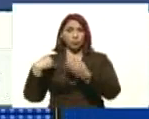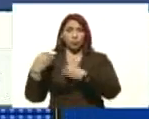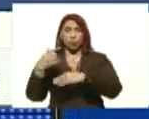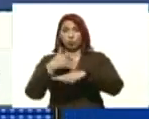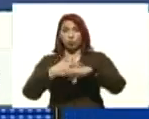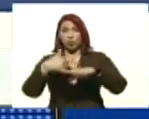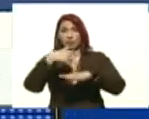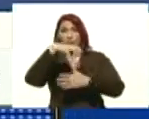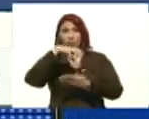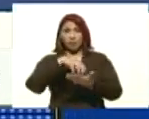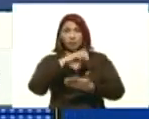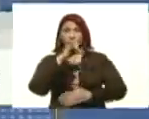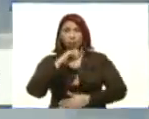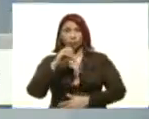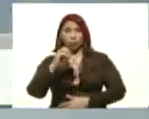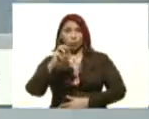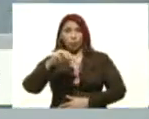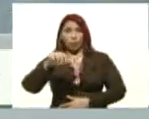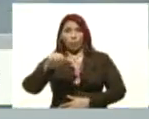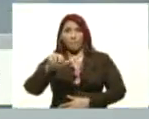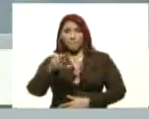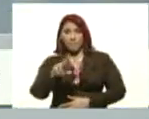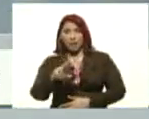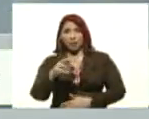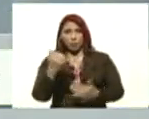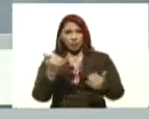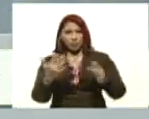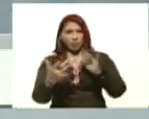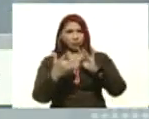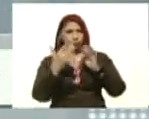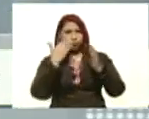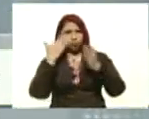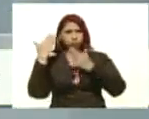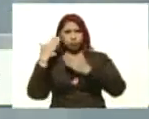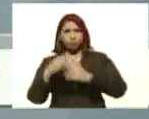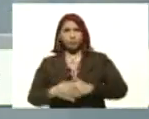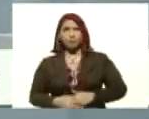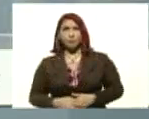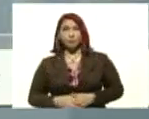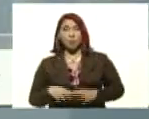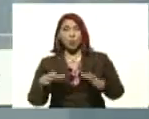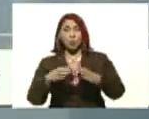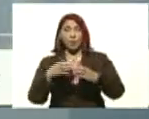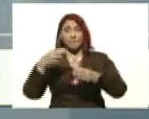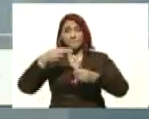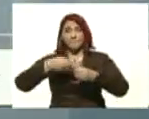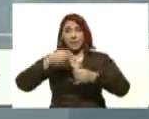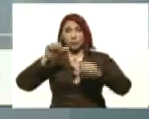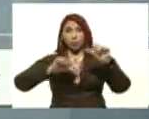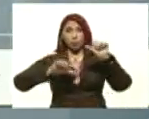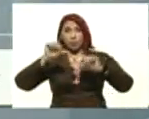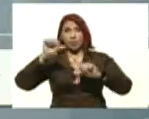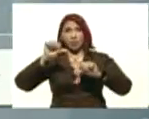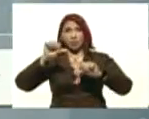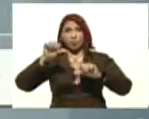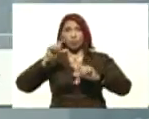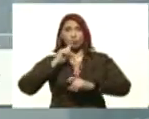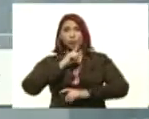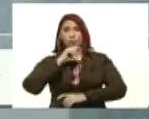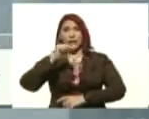gobernador del Zulia, Omar Prieto, en vivo y directo, desde el complejo petroquímico Ana María